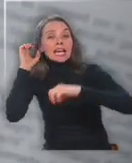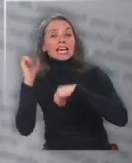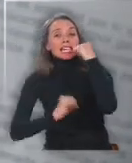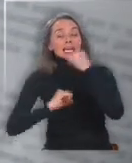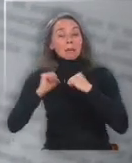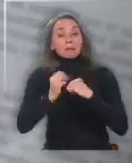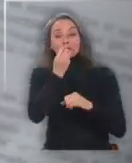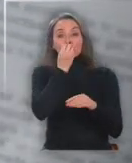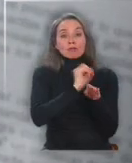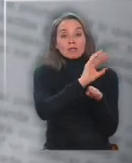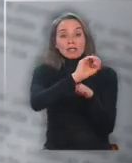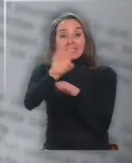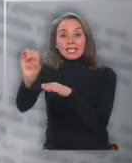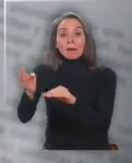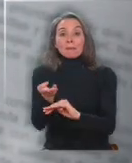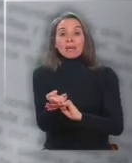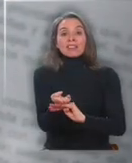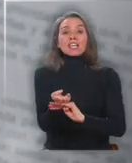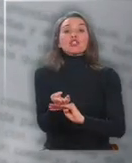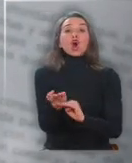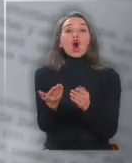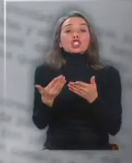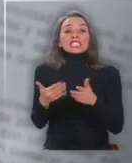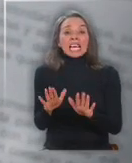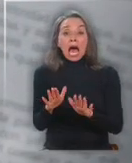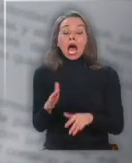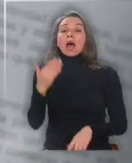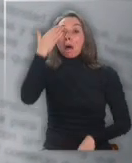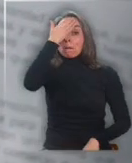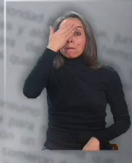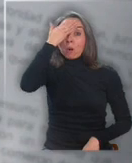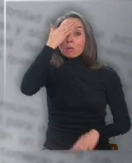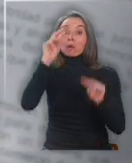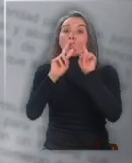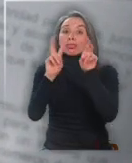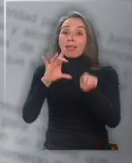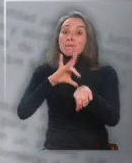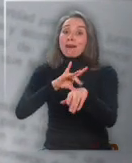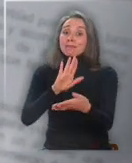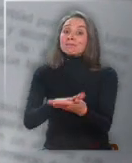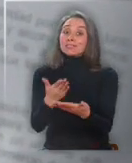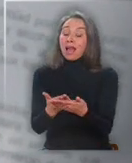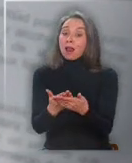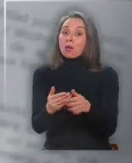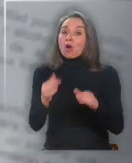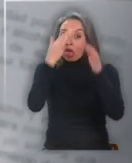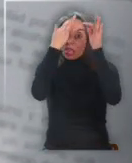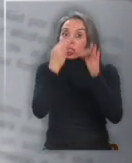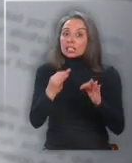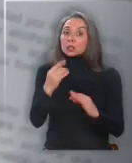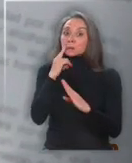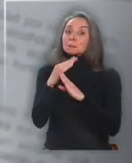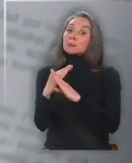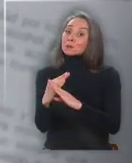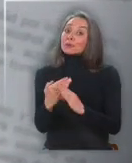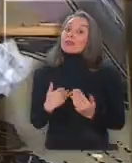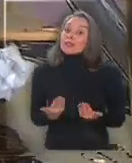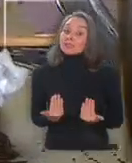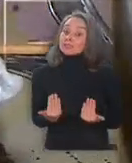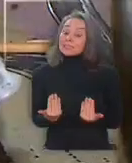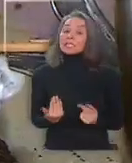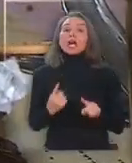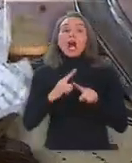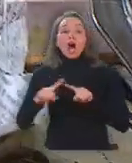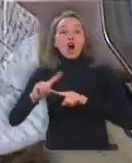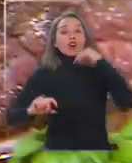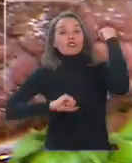empresa de reparto a domicilio Pedidos Ya dice estar preocupada en el aspecto sanitario y tomando las medidas de precaución necesarias.